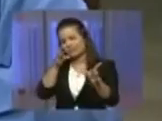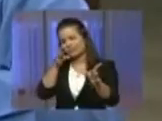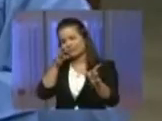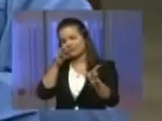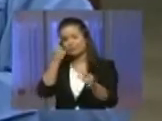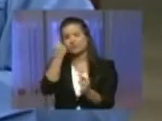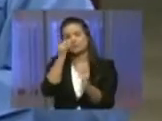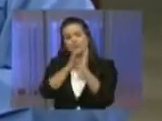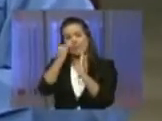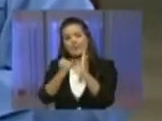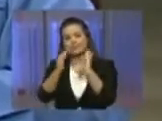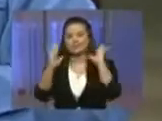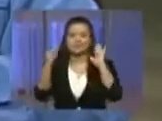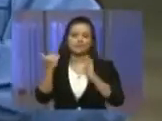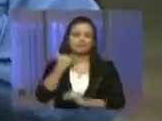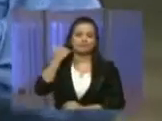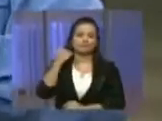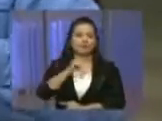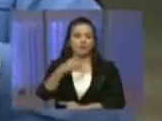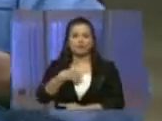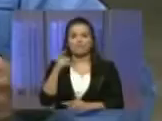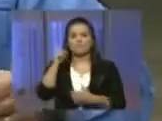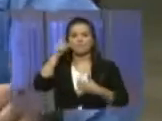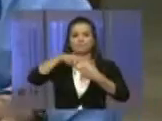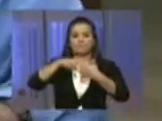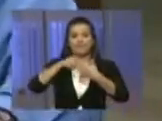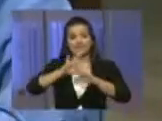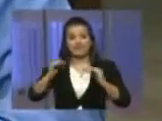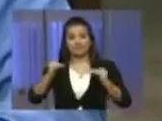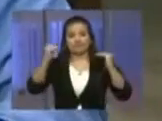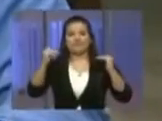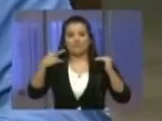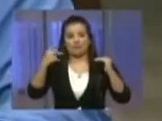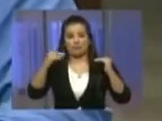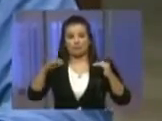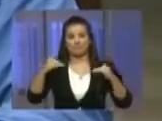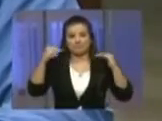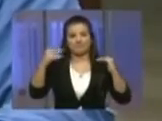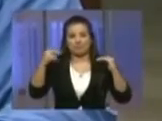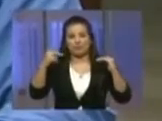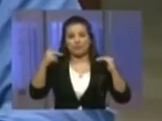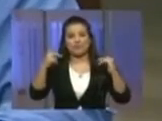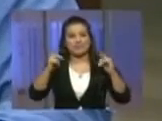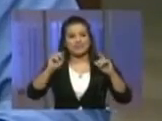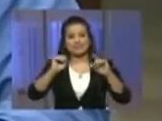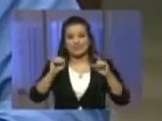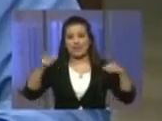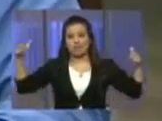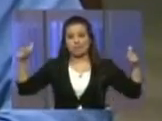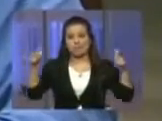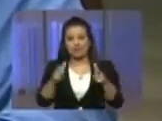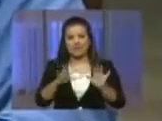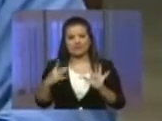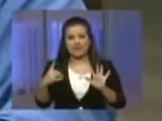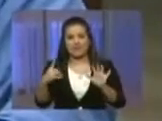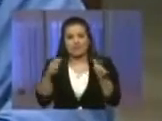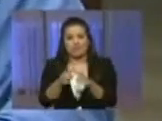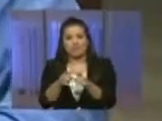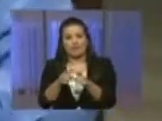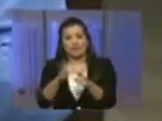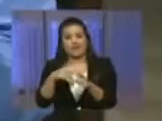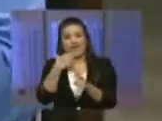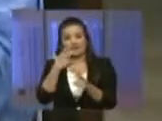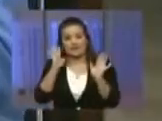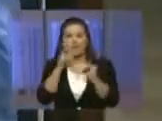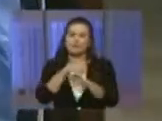punto perdió la clasificación ya habiendo pasado a la clasificación de los 16 bueno y queda como de los mejores del